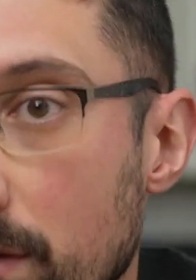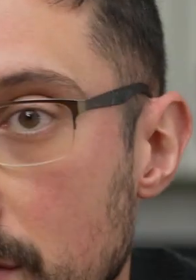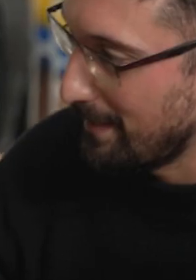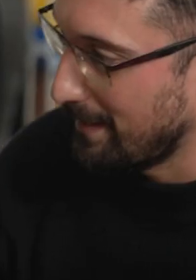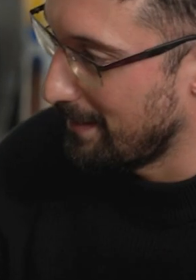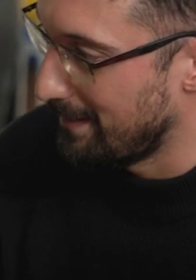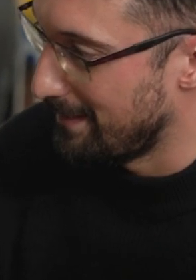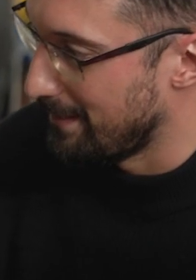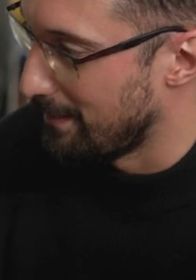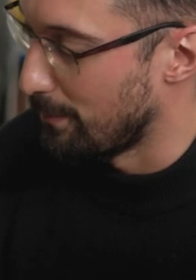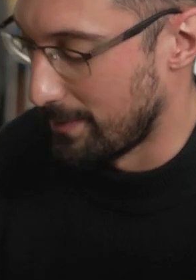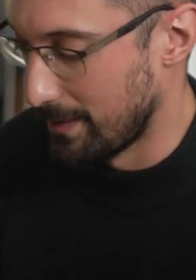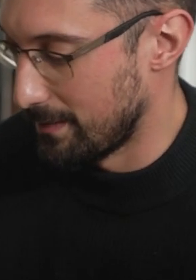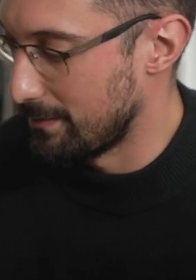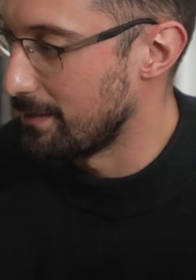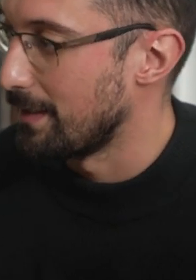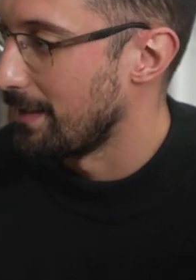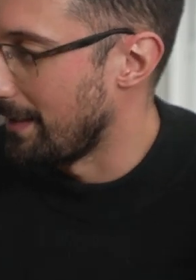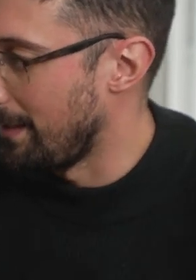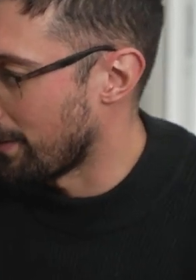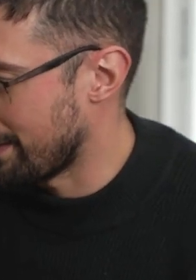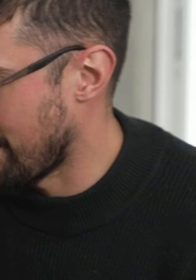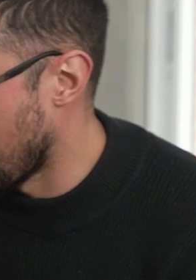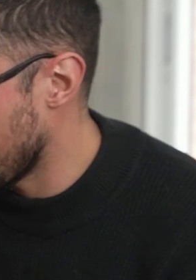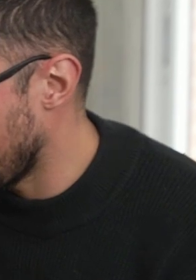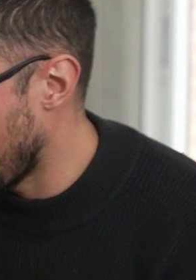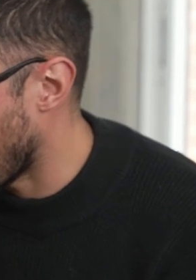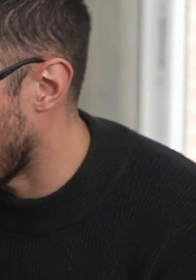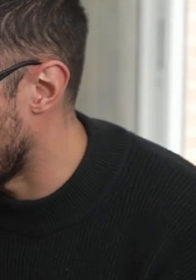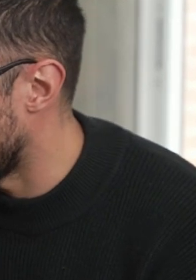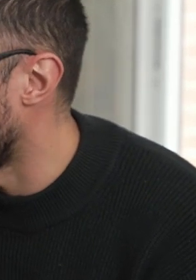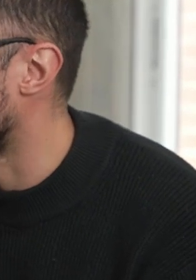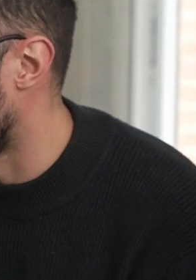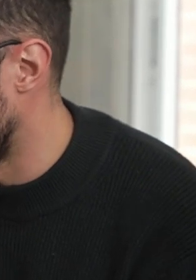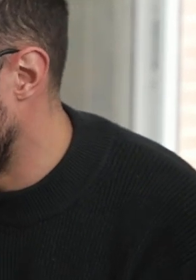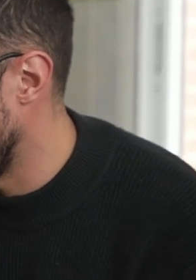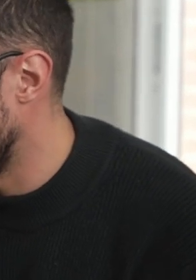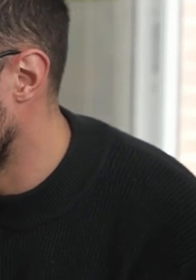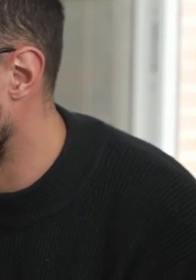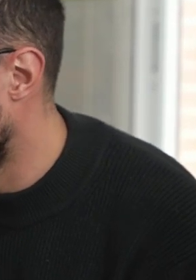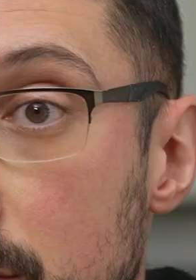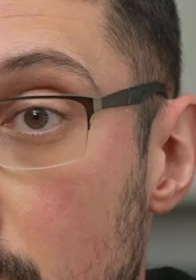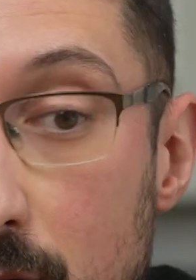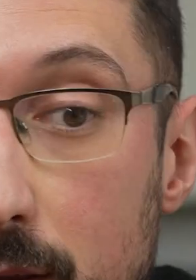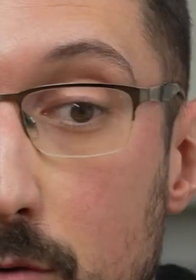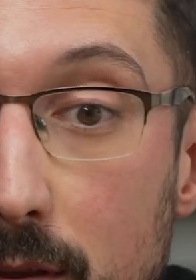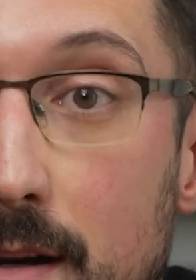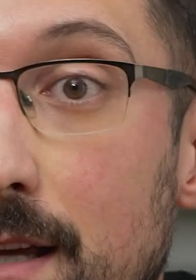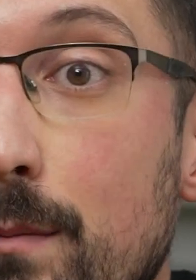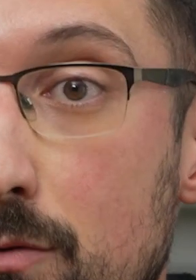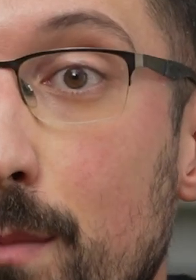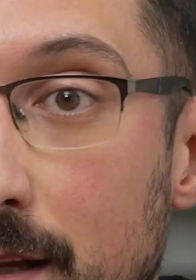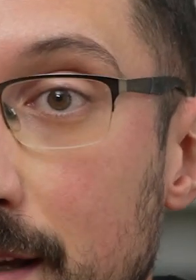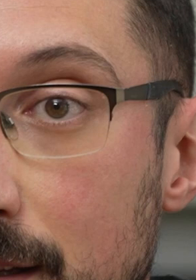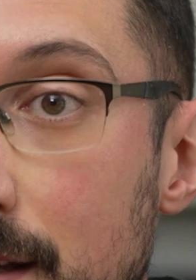todo cuándo. Solo con esos gestos que tiene, esa manera de mirarte, de sonreírte, de no sonreírte a lo mejor, o incluso de no hacer nada. O muchas veces no hacer